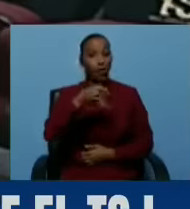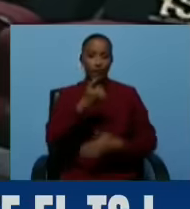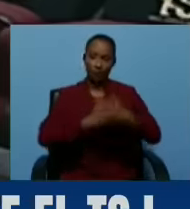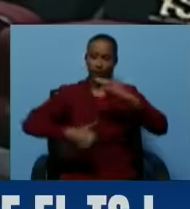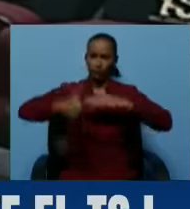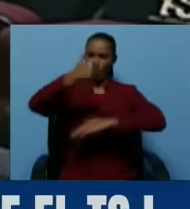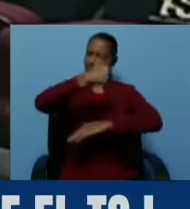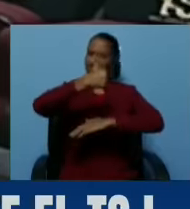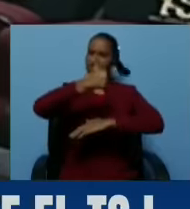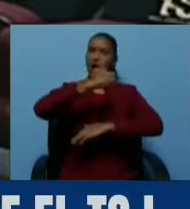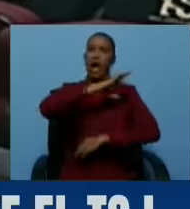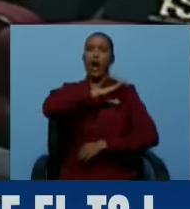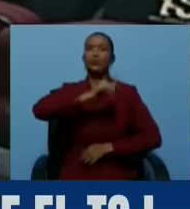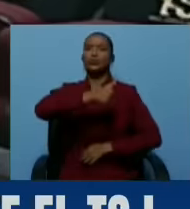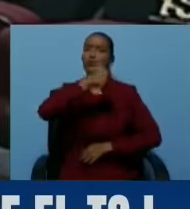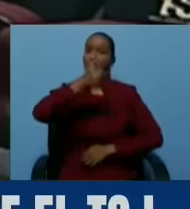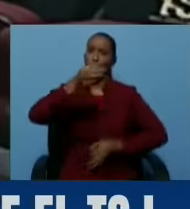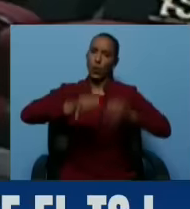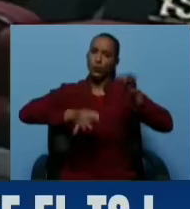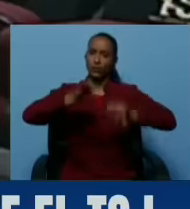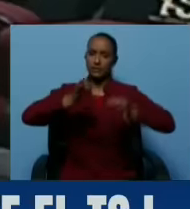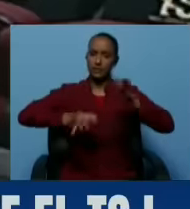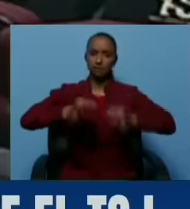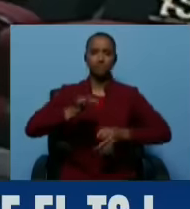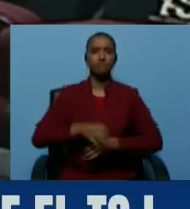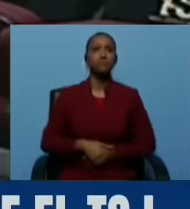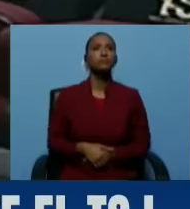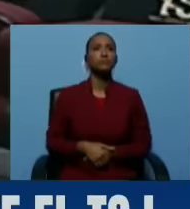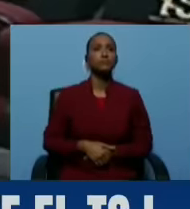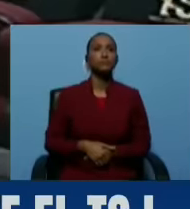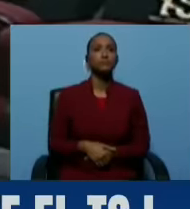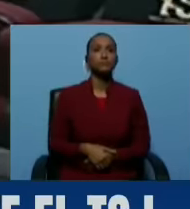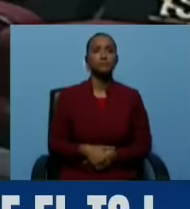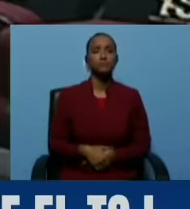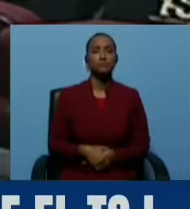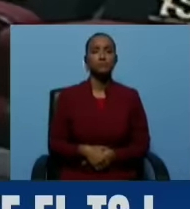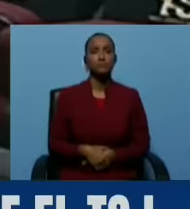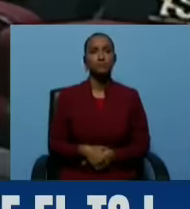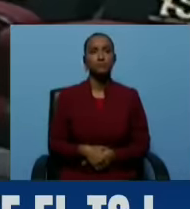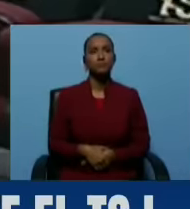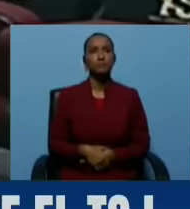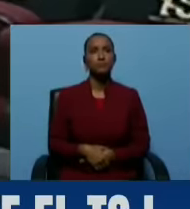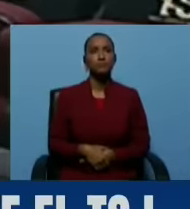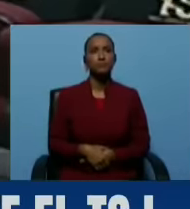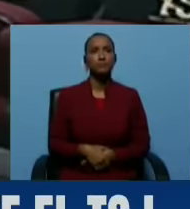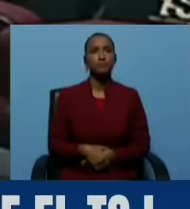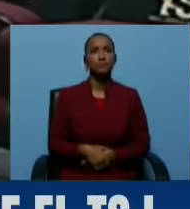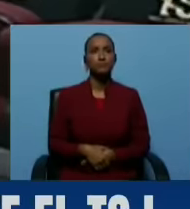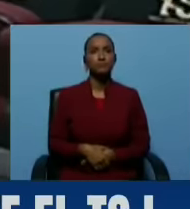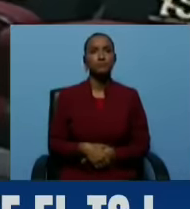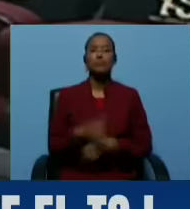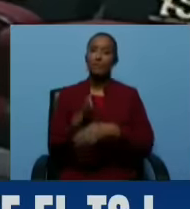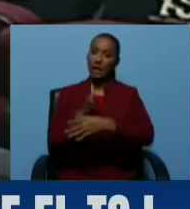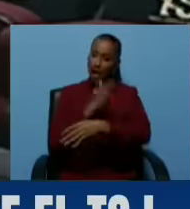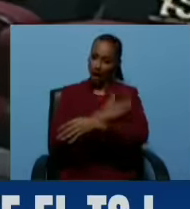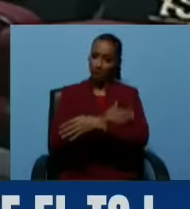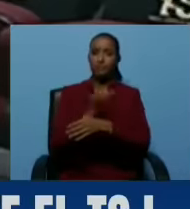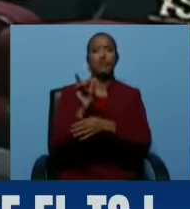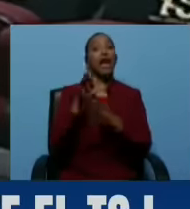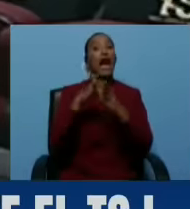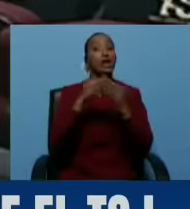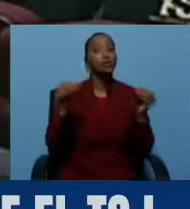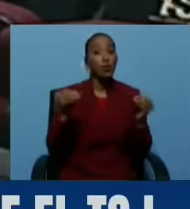país, en el contexto de lo que fue el recurso contencioso electoral que interpuso justamente ante esta instancia. Citar a